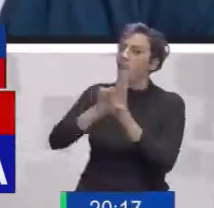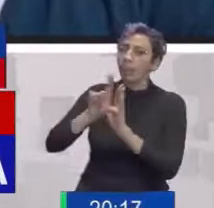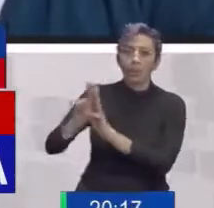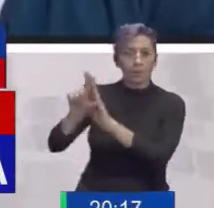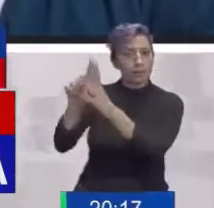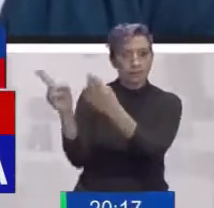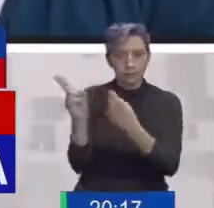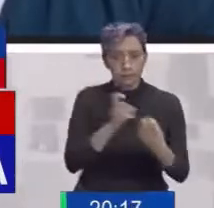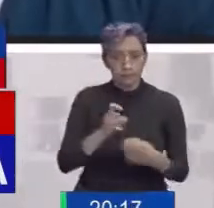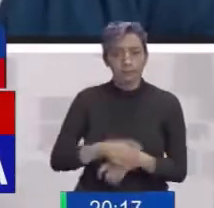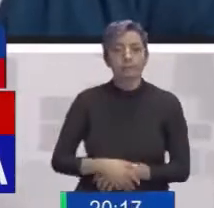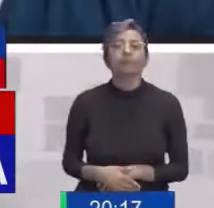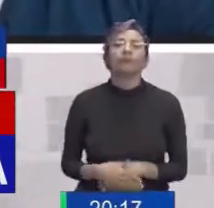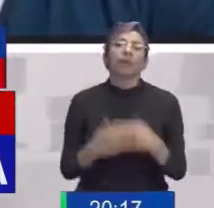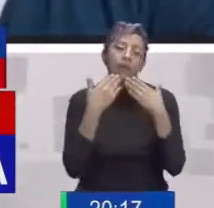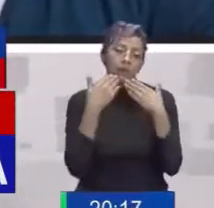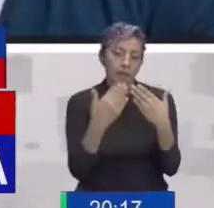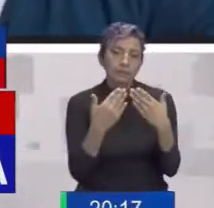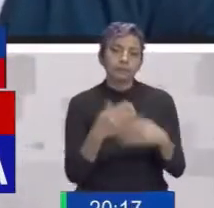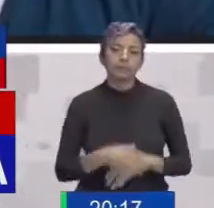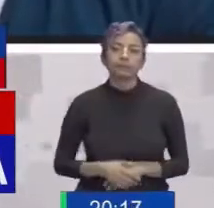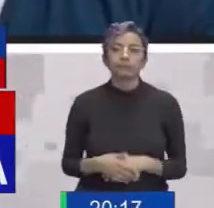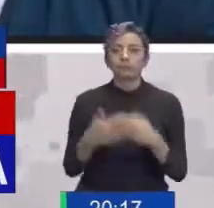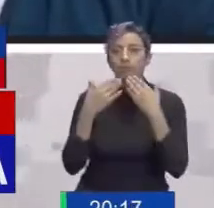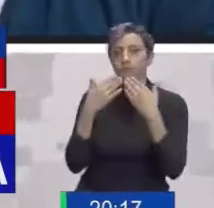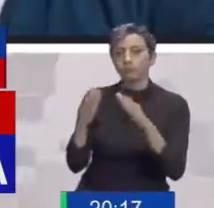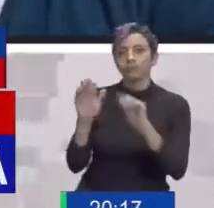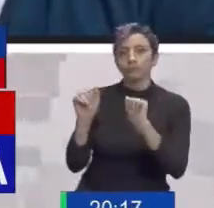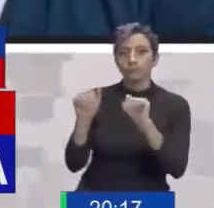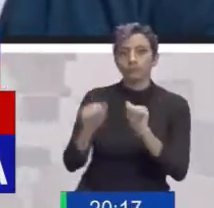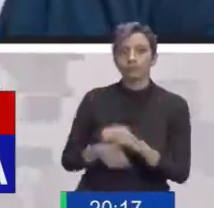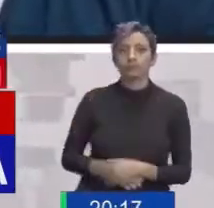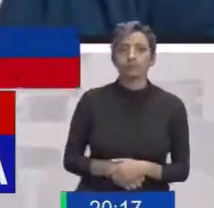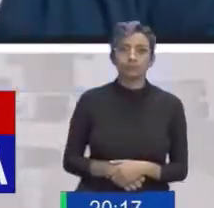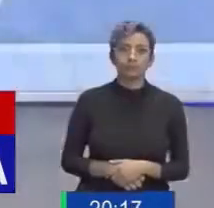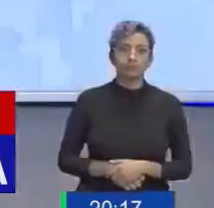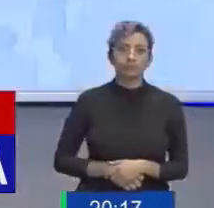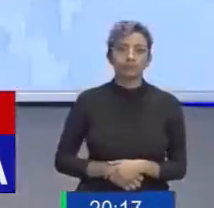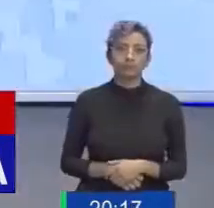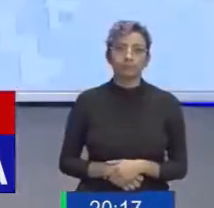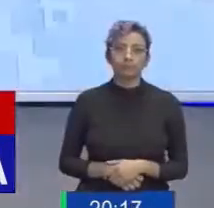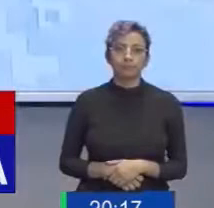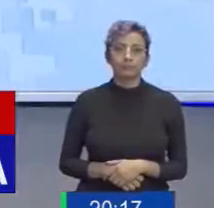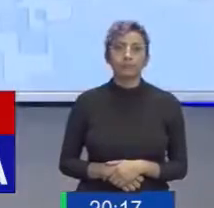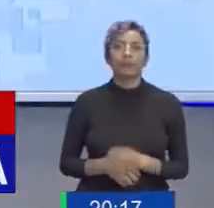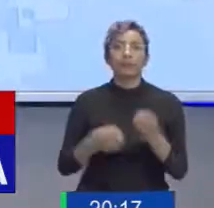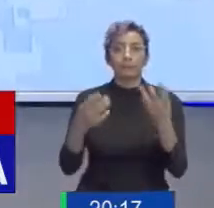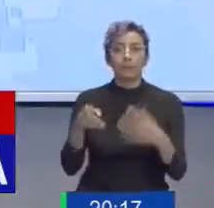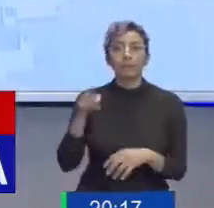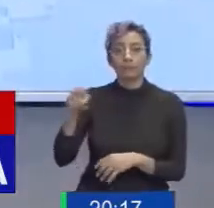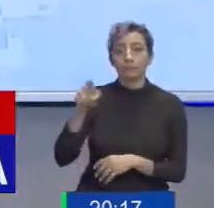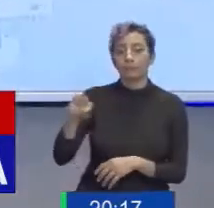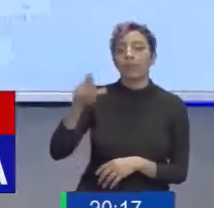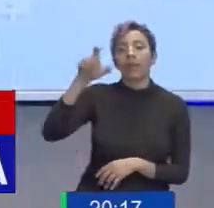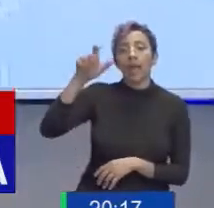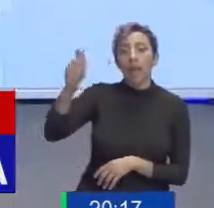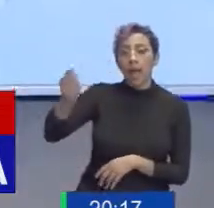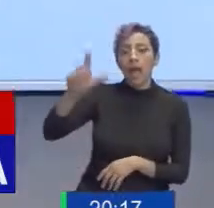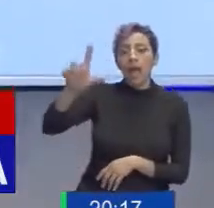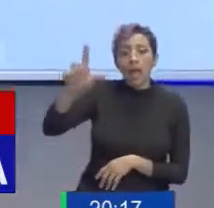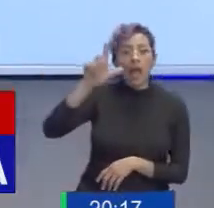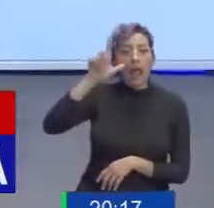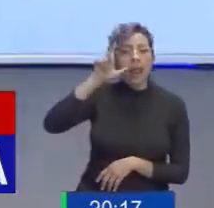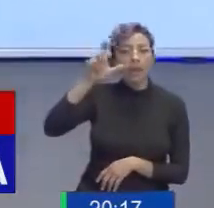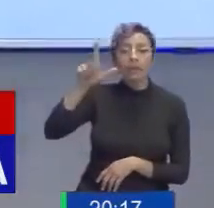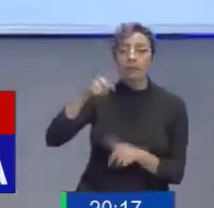Alexis, un abrazo enorme. Otro para vos. Buenas noches. Buenas noches. Alexis de Cuvier, en contacto con toda la info,